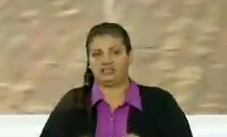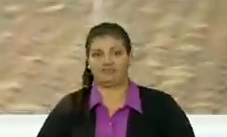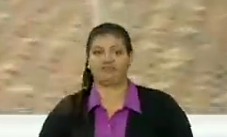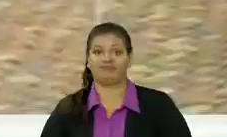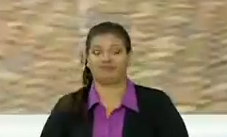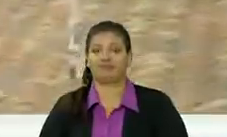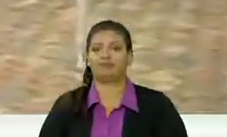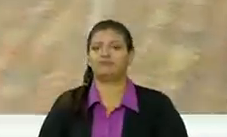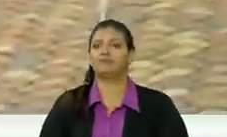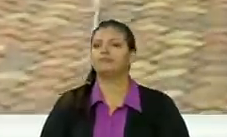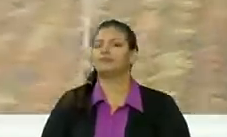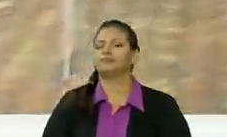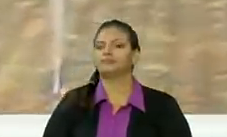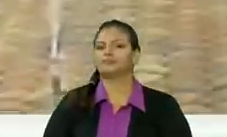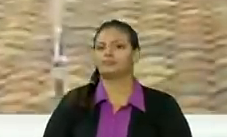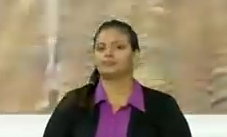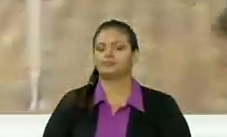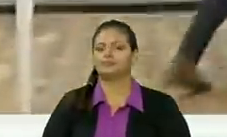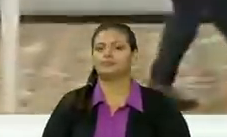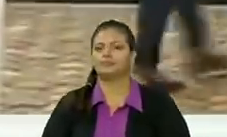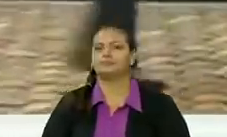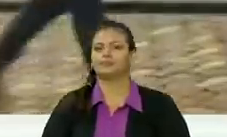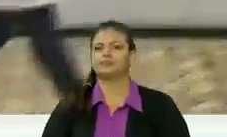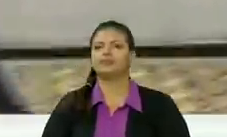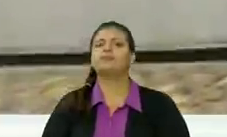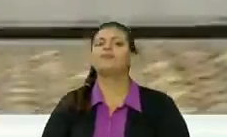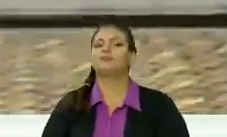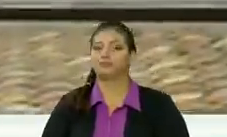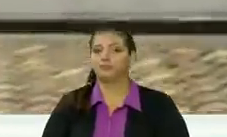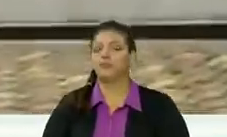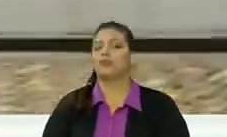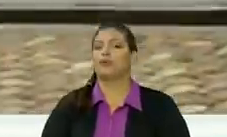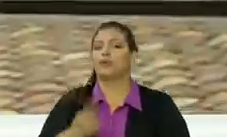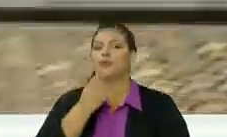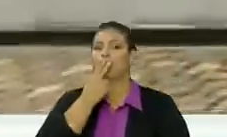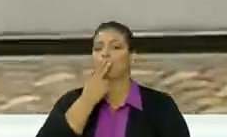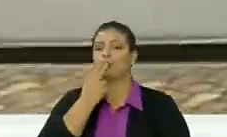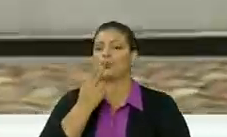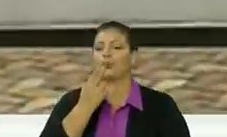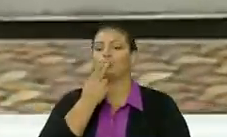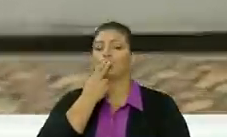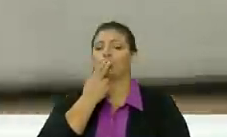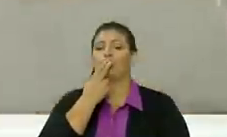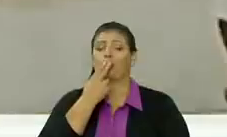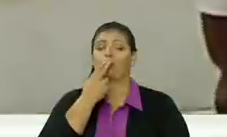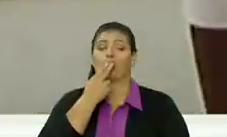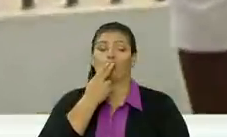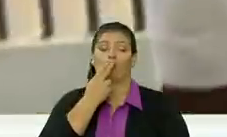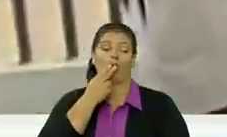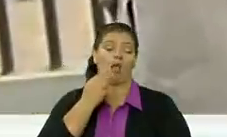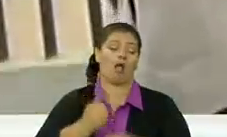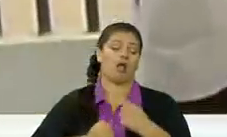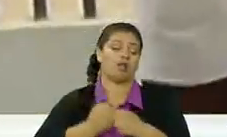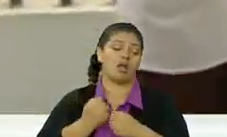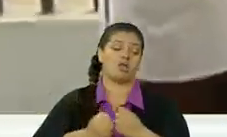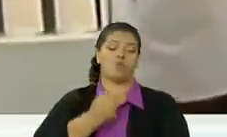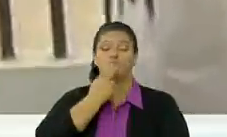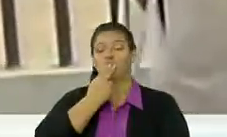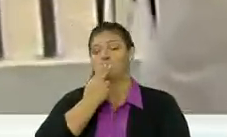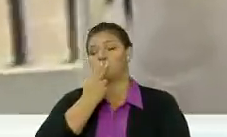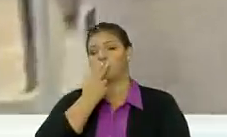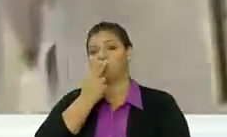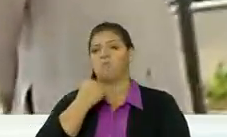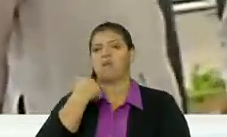uno de los factores que predispone a una enfermedad muy común, que es la tuberculosis. Muchas gracias al neumólogo del hospital. Aquí nos encontramos con la